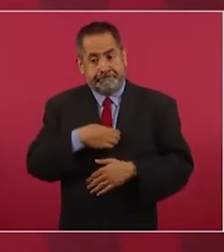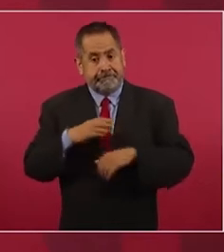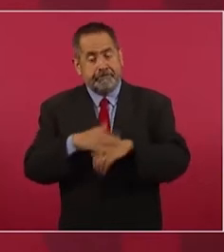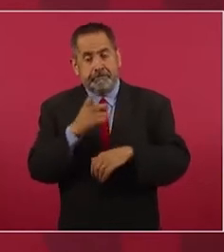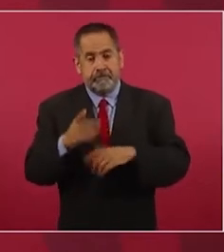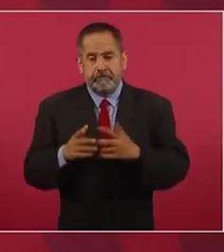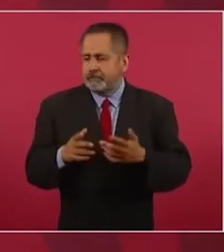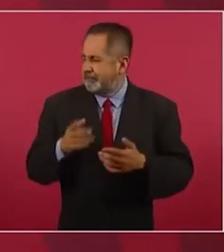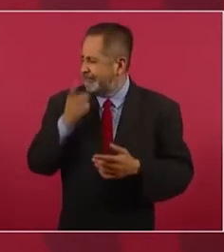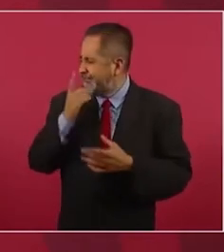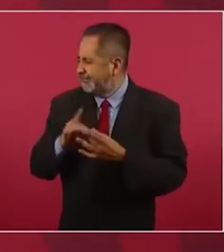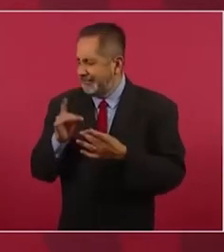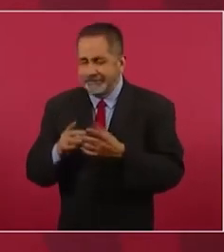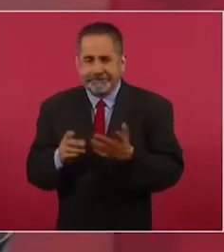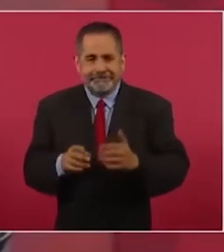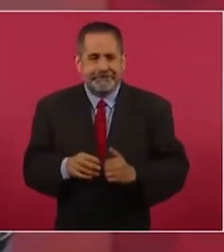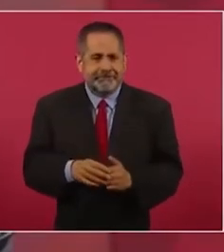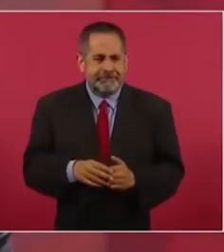¿cómo es que dice